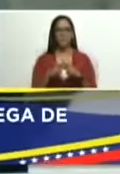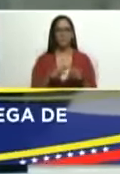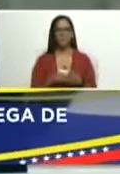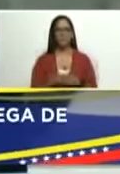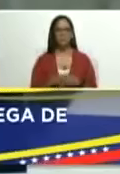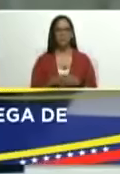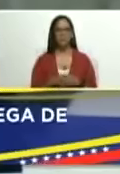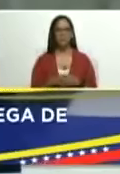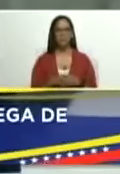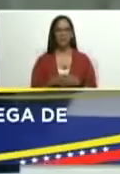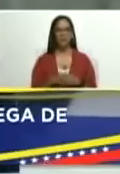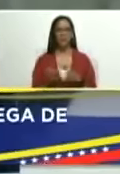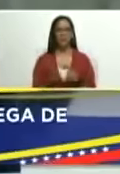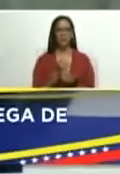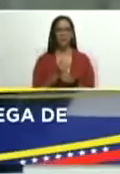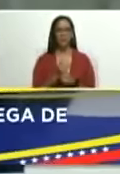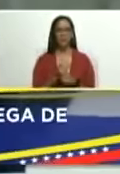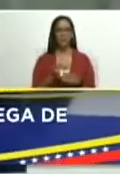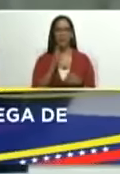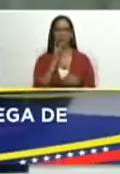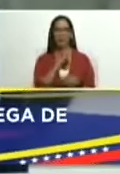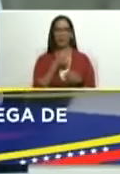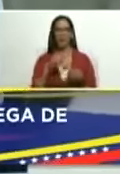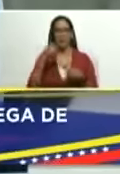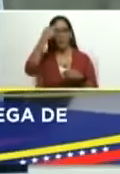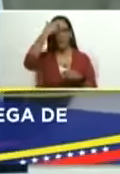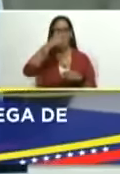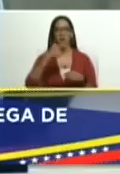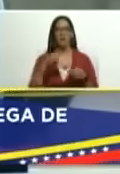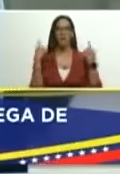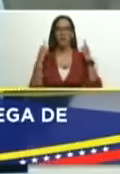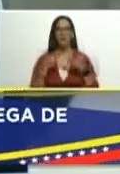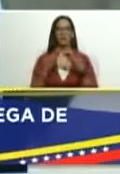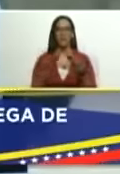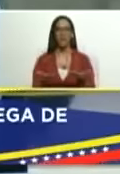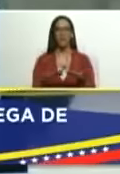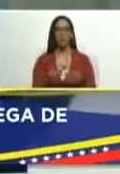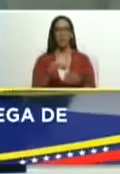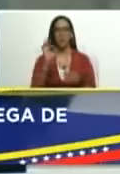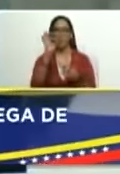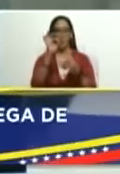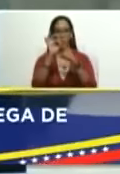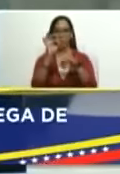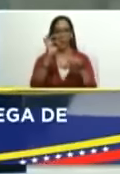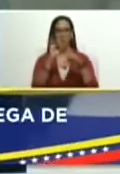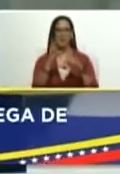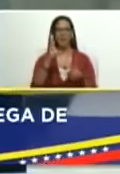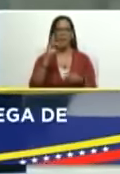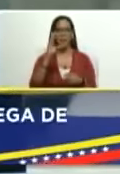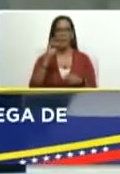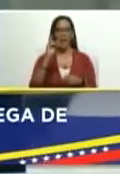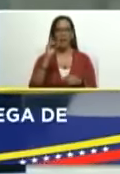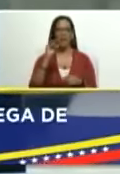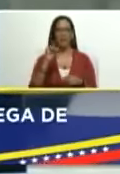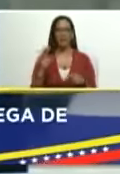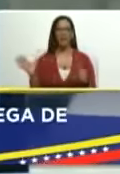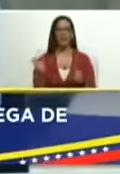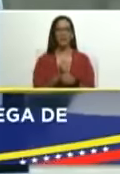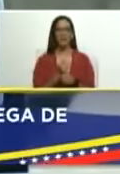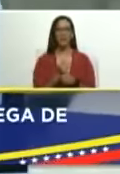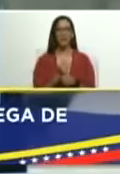ahí enterrado, y en nombre de nuestro pueblo guaireño le entregamos pues una moneda de plata que se encontró